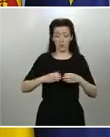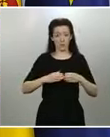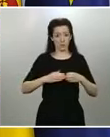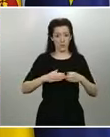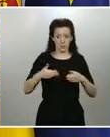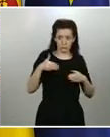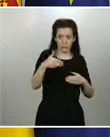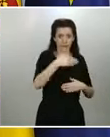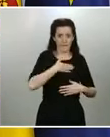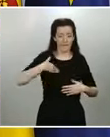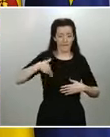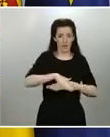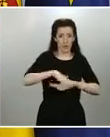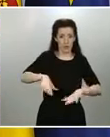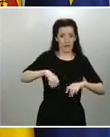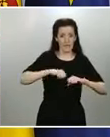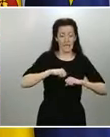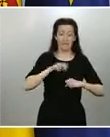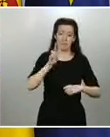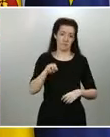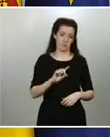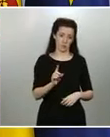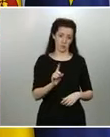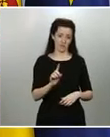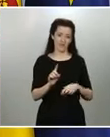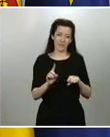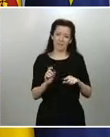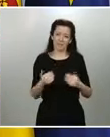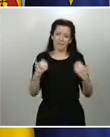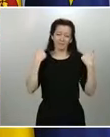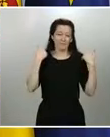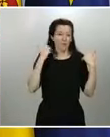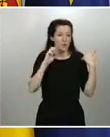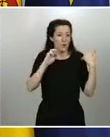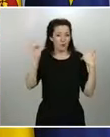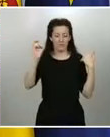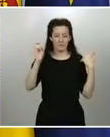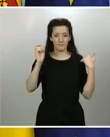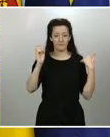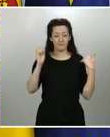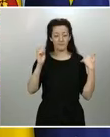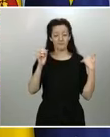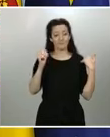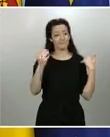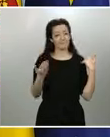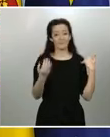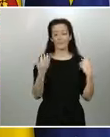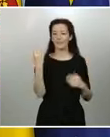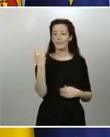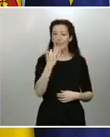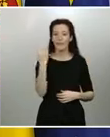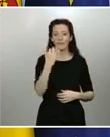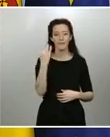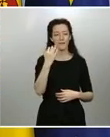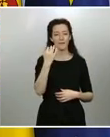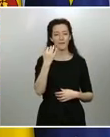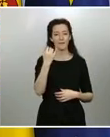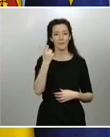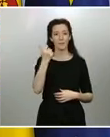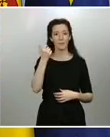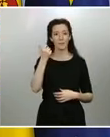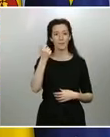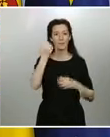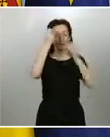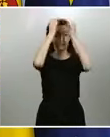gobernar es otra responsabilidad y por lo tanto lo que tenemos que hacer es un ejercicio de visualización si realmente